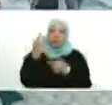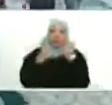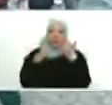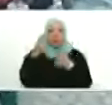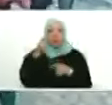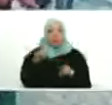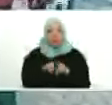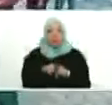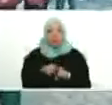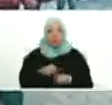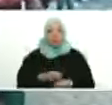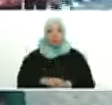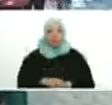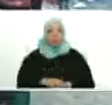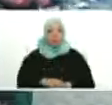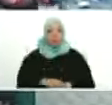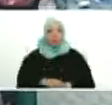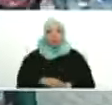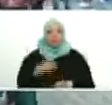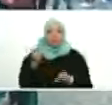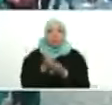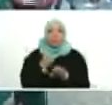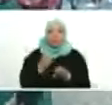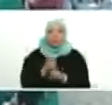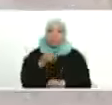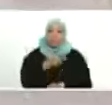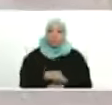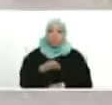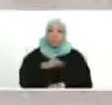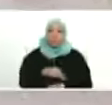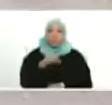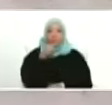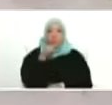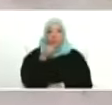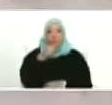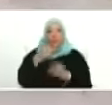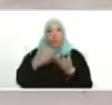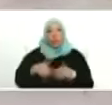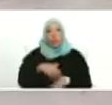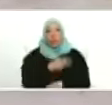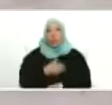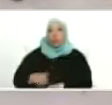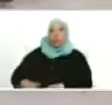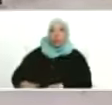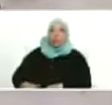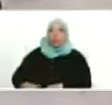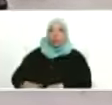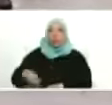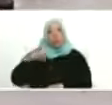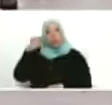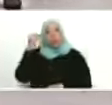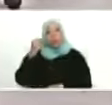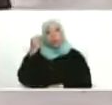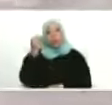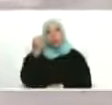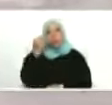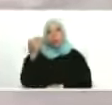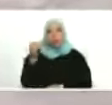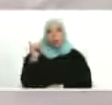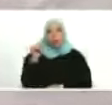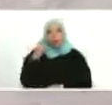Chávez. Esta es la ciudad socialista que el presidente Chávez soñó y aquí la